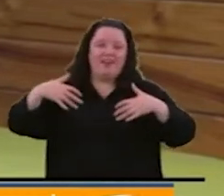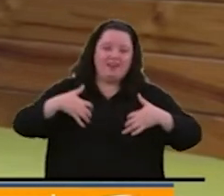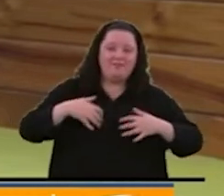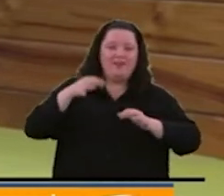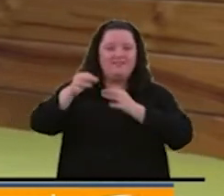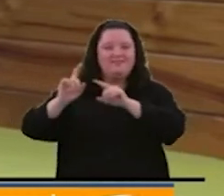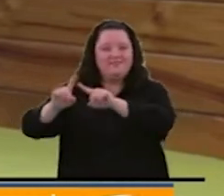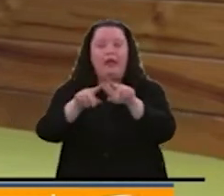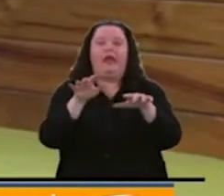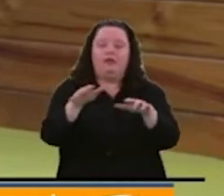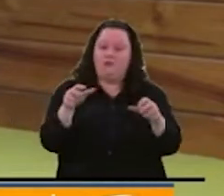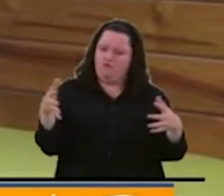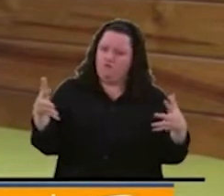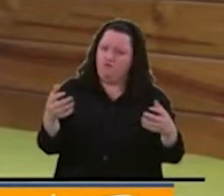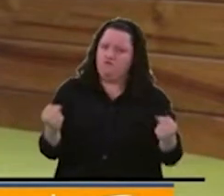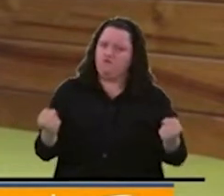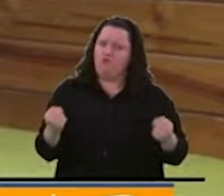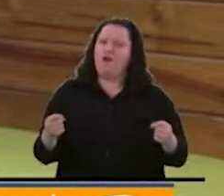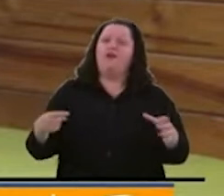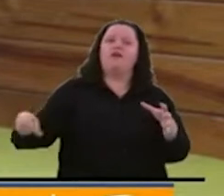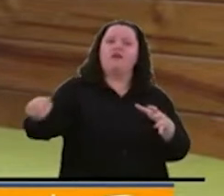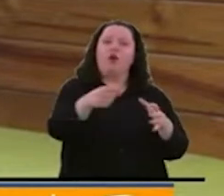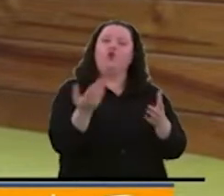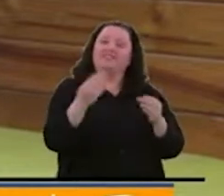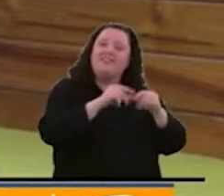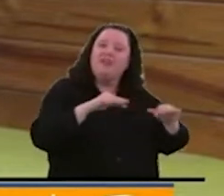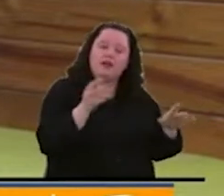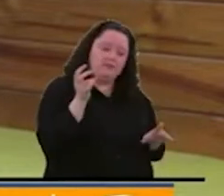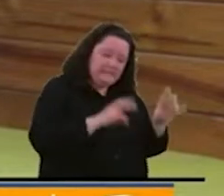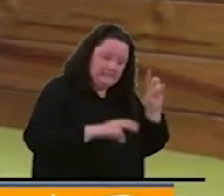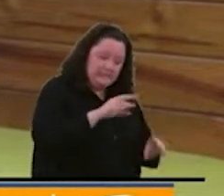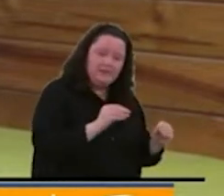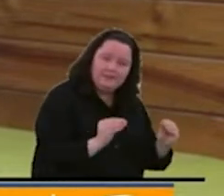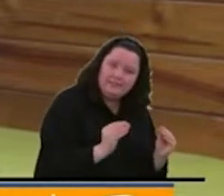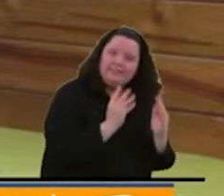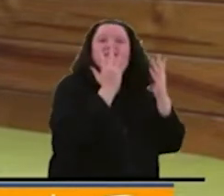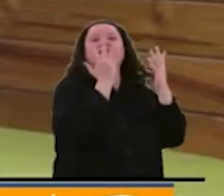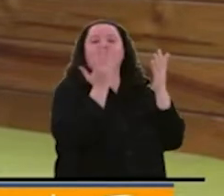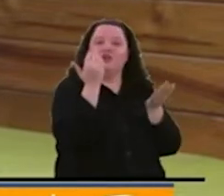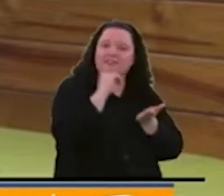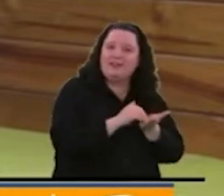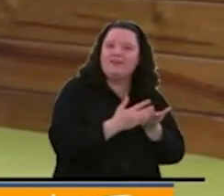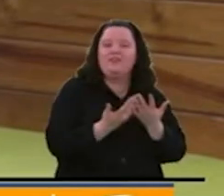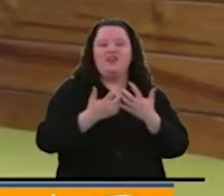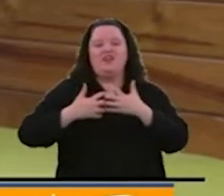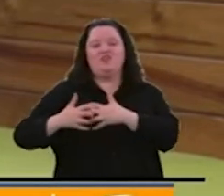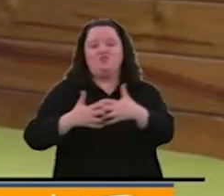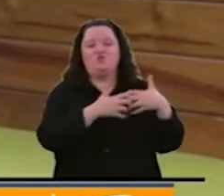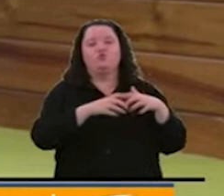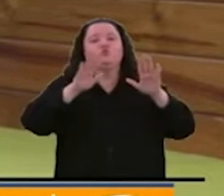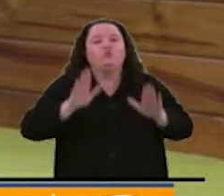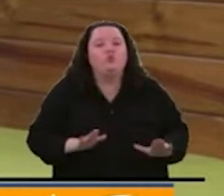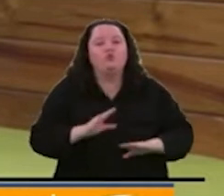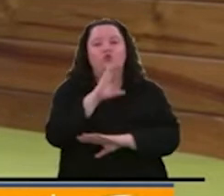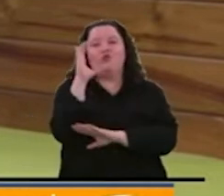fortalecer la necesidad de volver a sembrar la tierra, de volver a fortalecer la industria